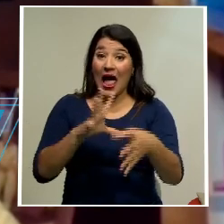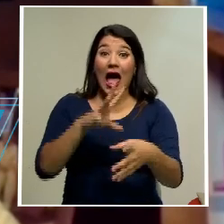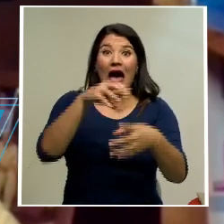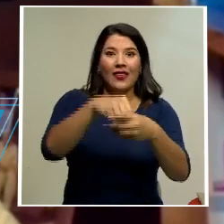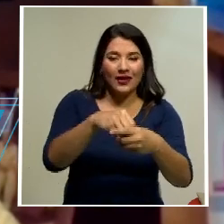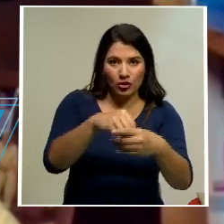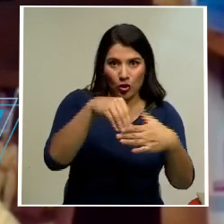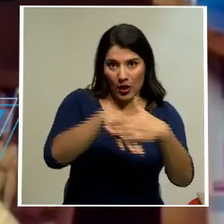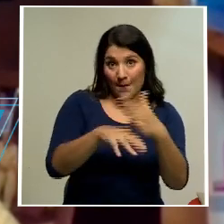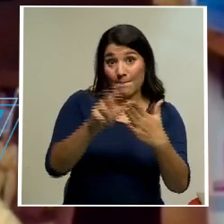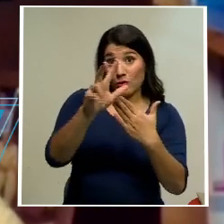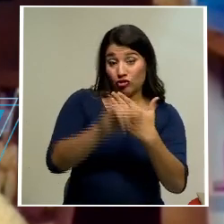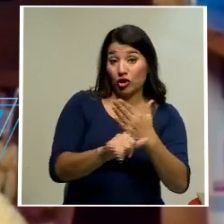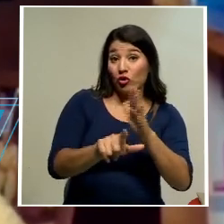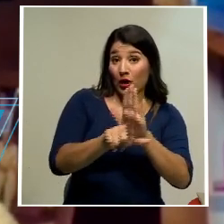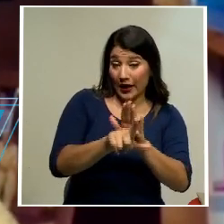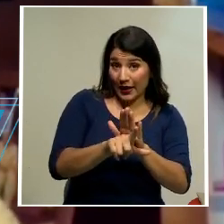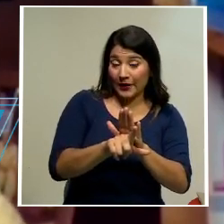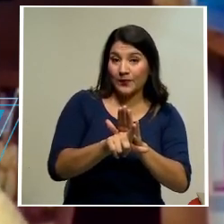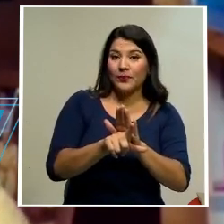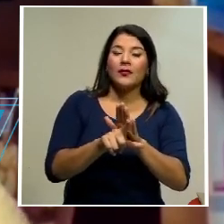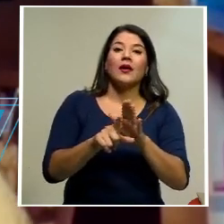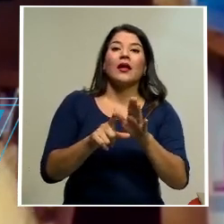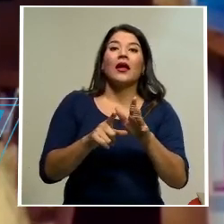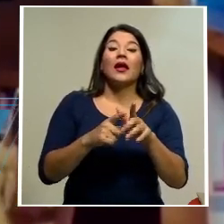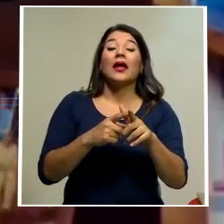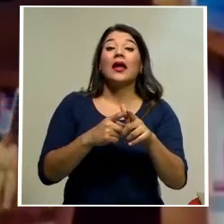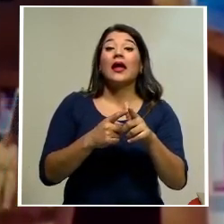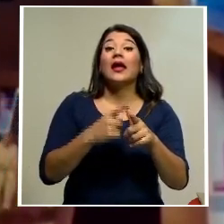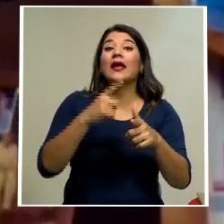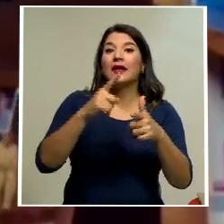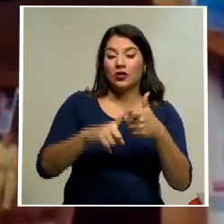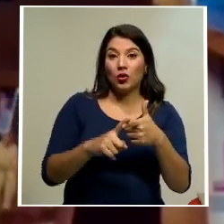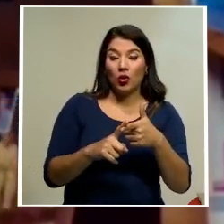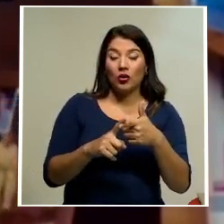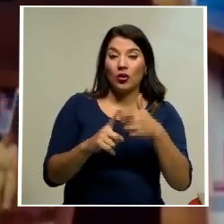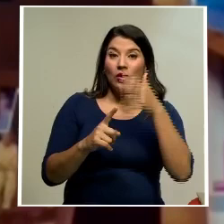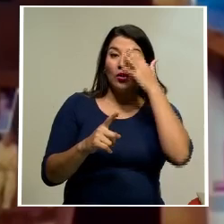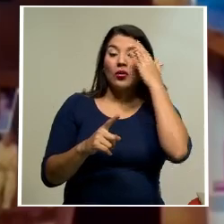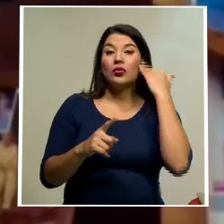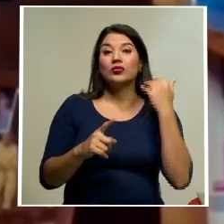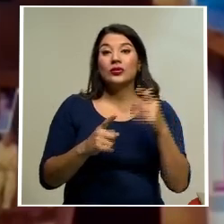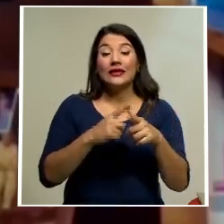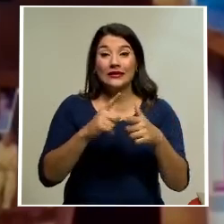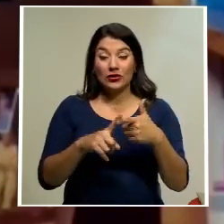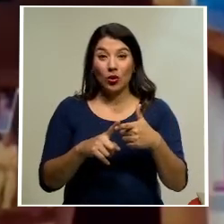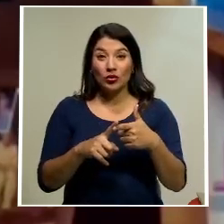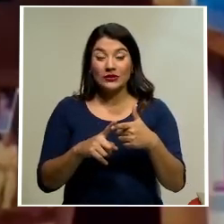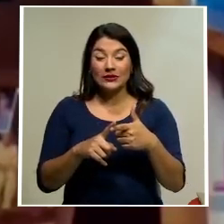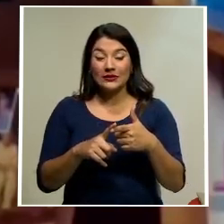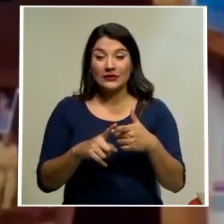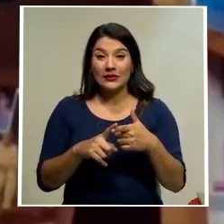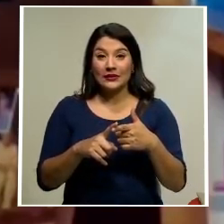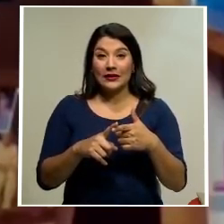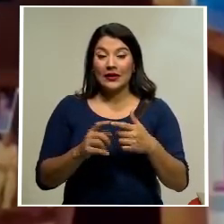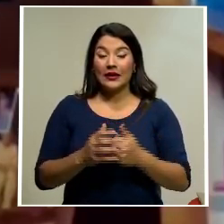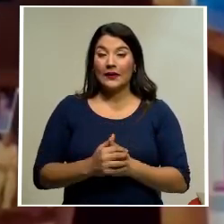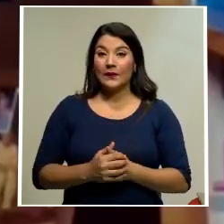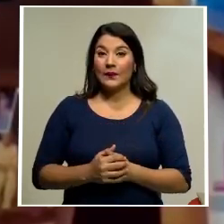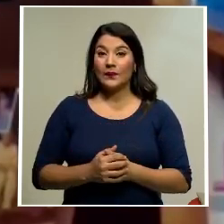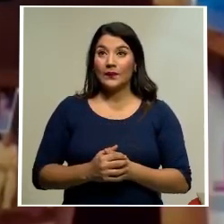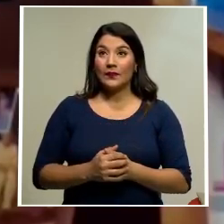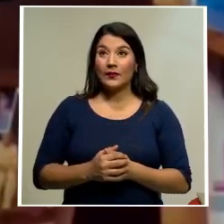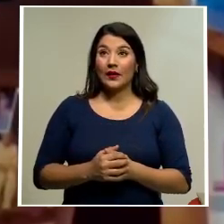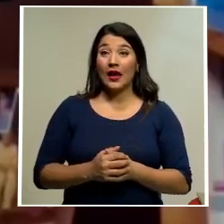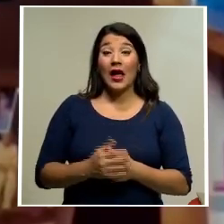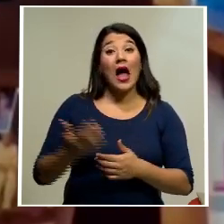funcionamiento interno y en consecuencia, para separarse de su criterio, tal y como estaba el texto originalmente aprobado en primer debate,